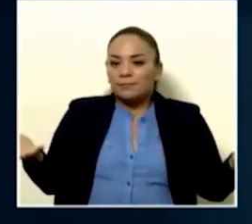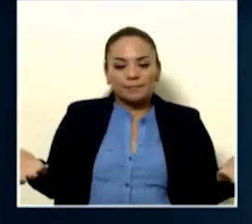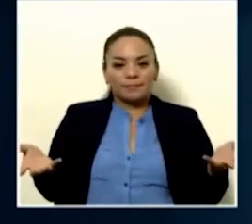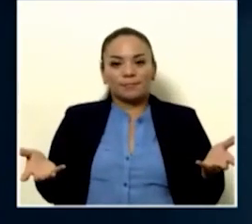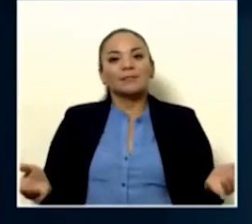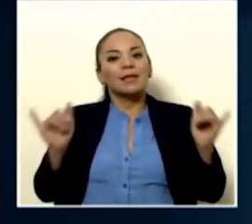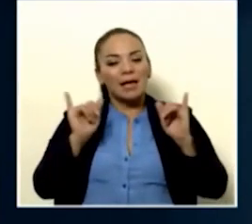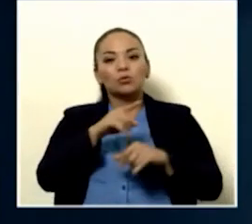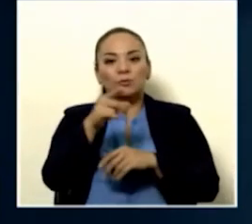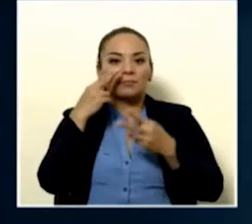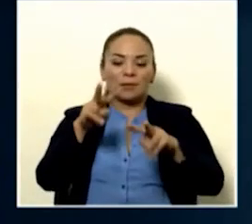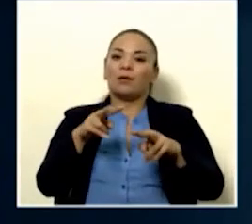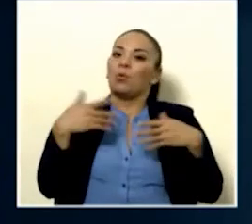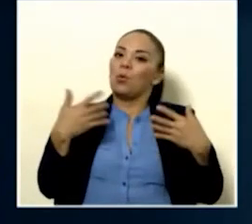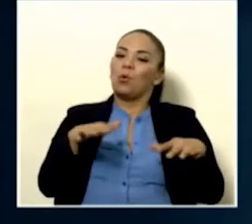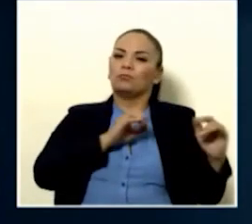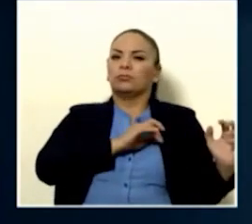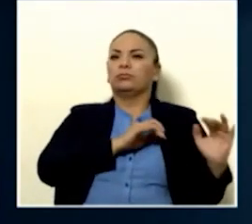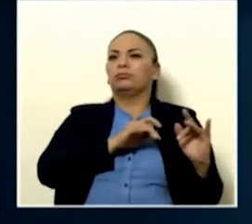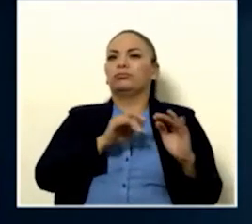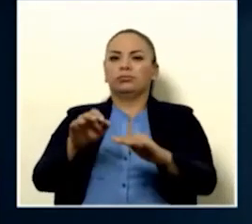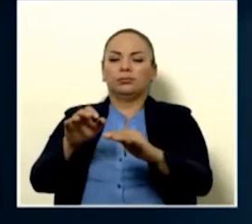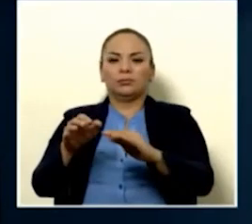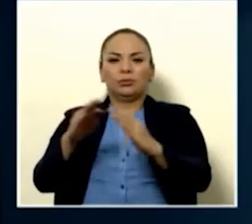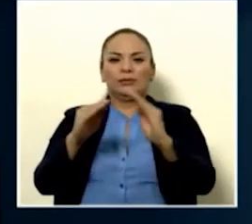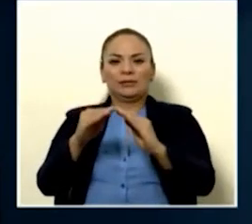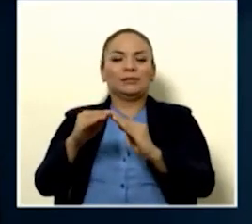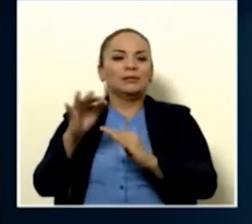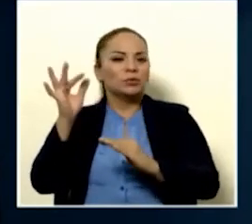fue cuando ustedes vieron la explosión en las ciudades nuestras de